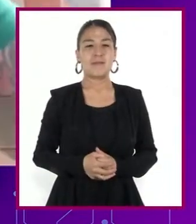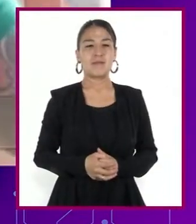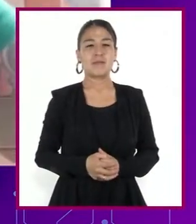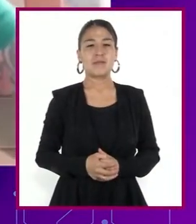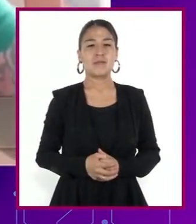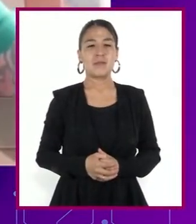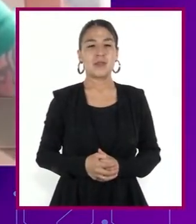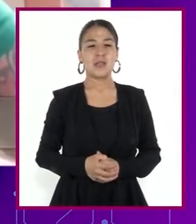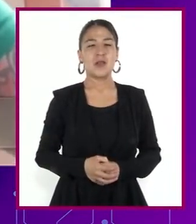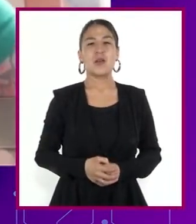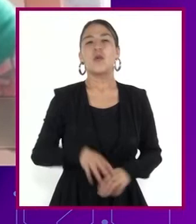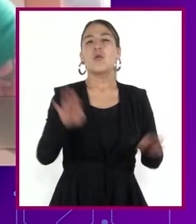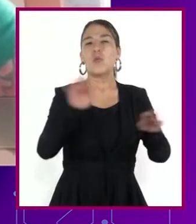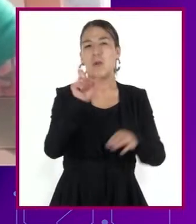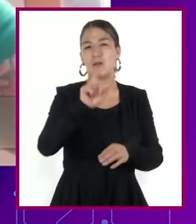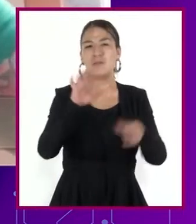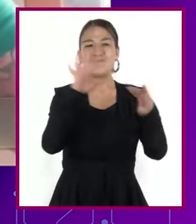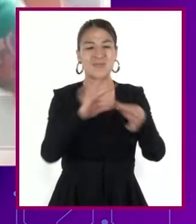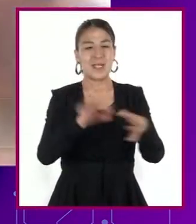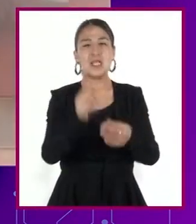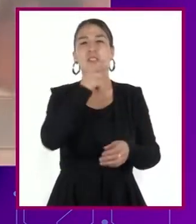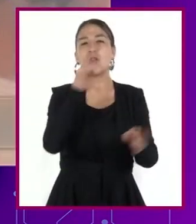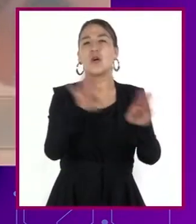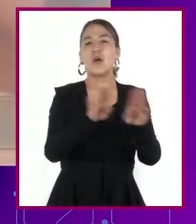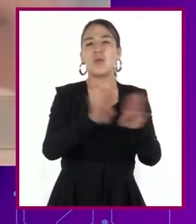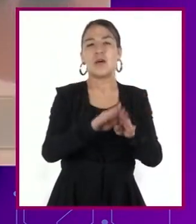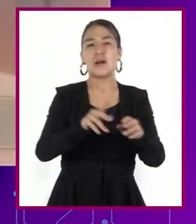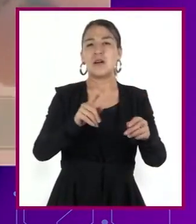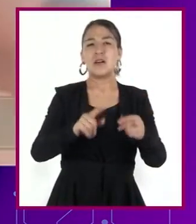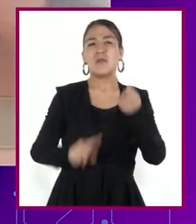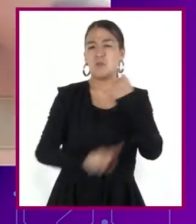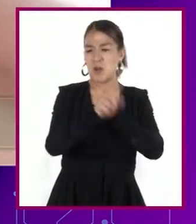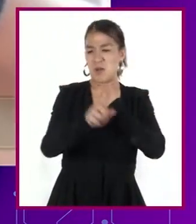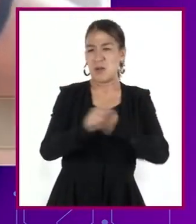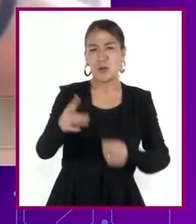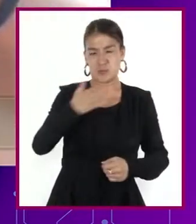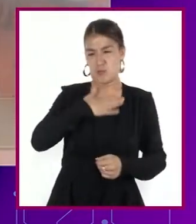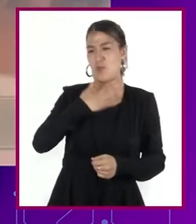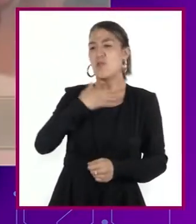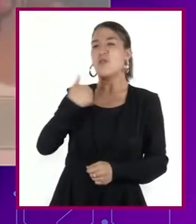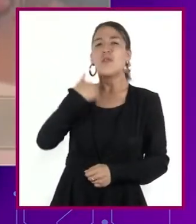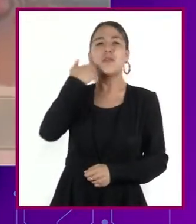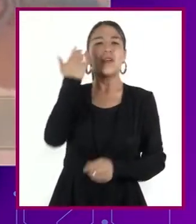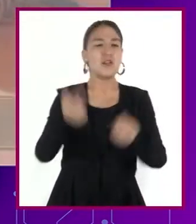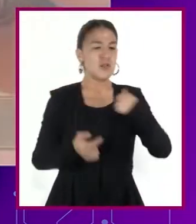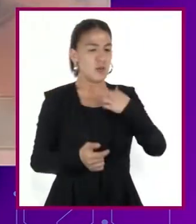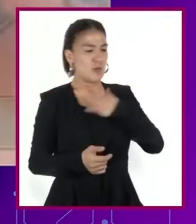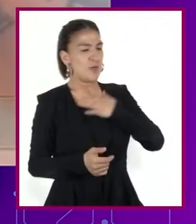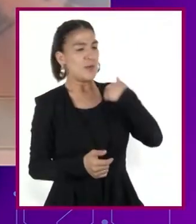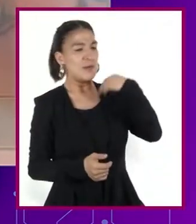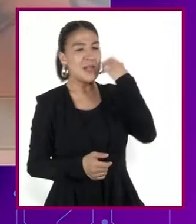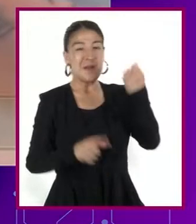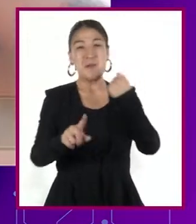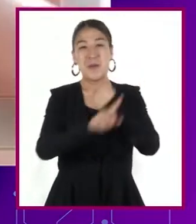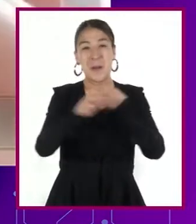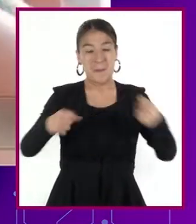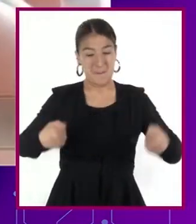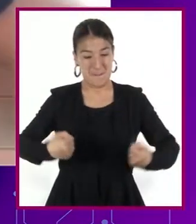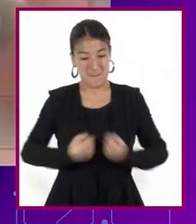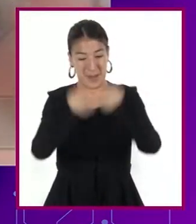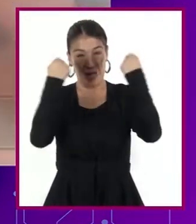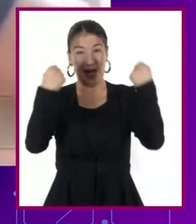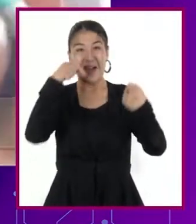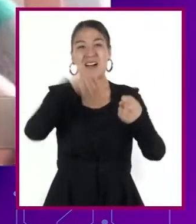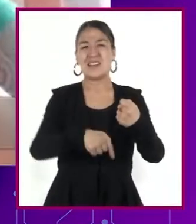los conflictos surgen por el antagonismo de necesidades, es decir, el choque entre lo que yo quiero y lo que quiere otra persona, y aquí hay